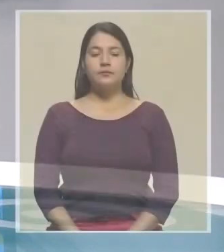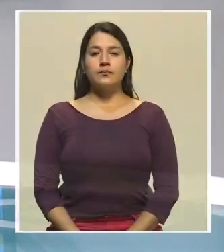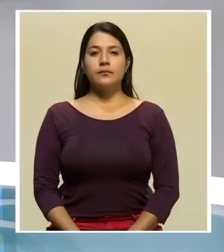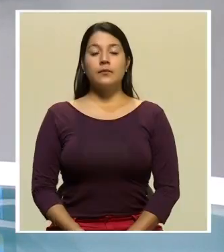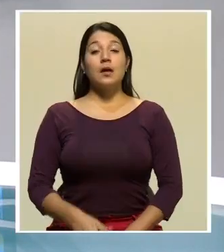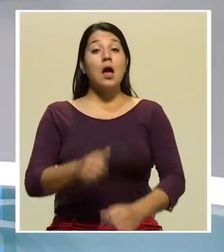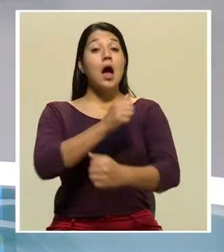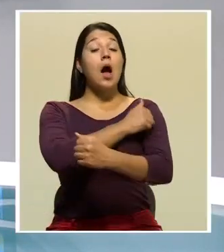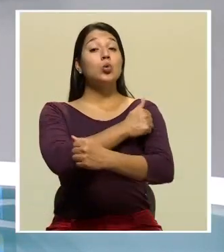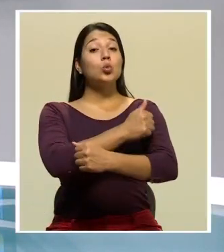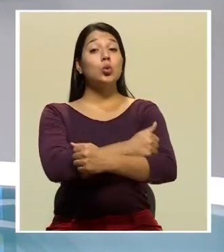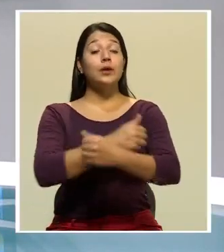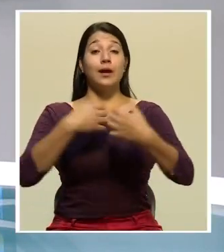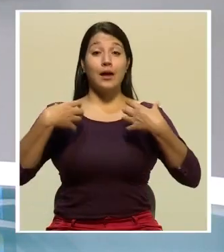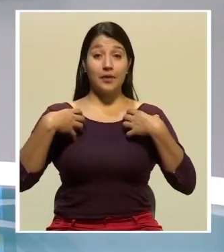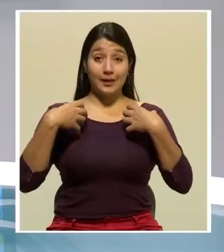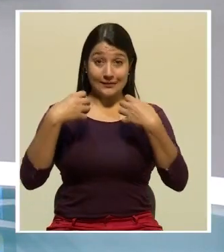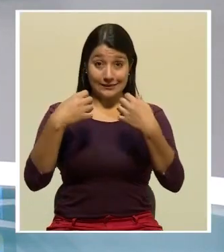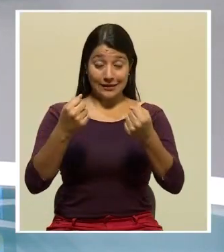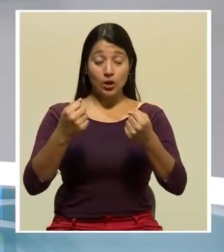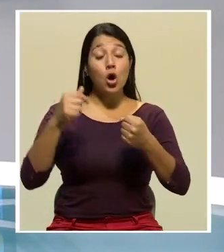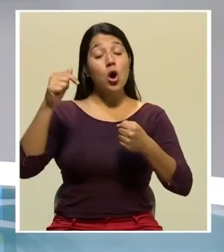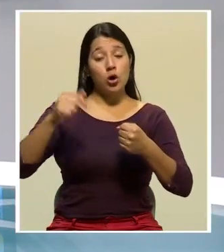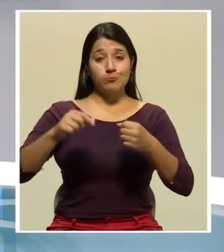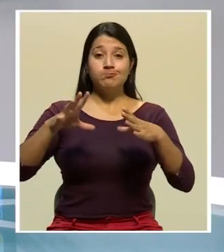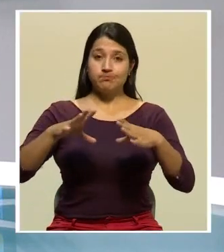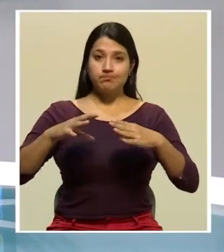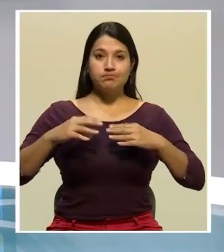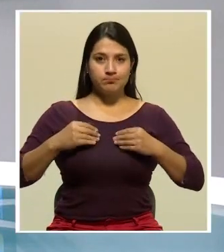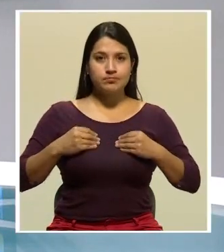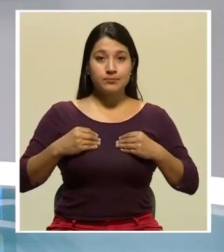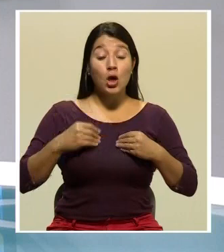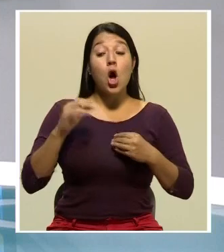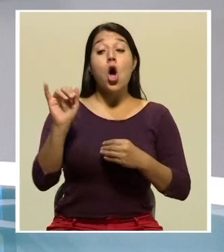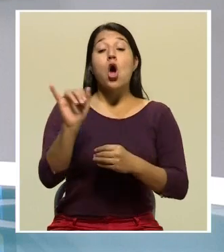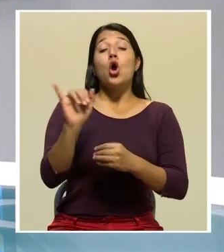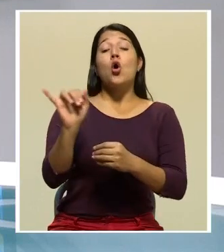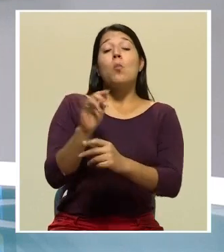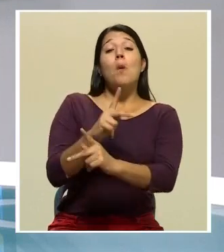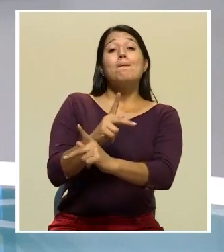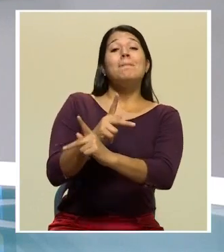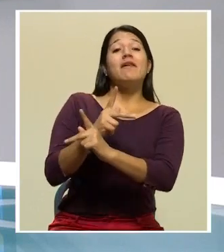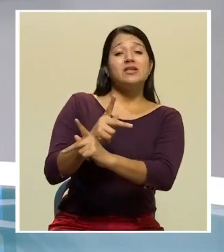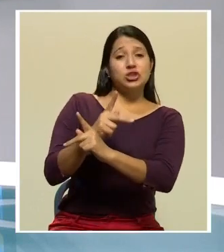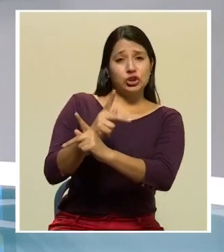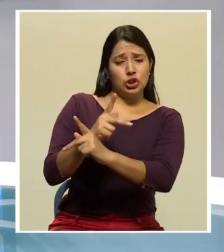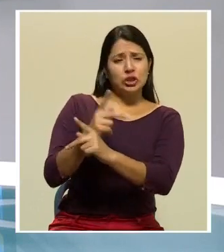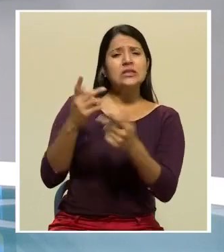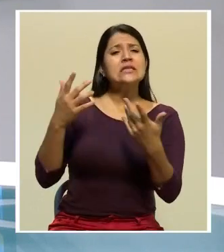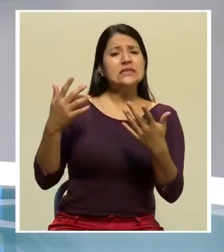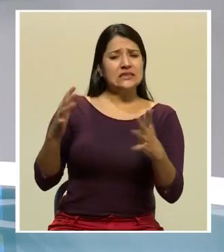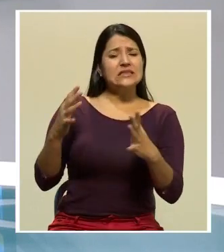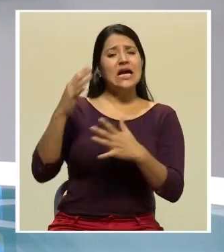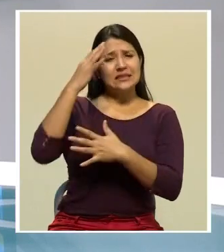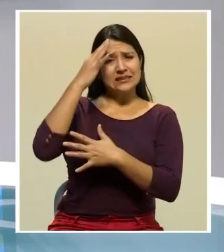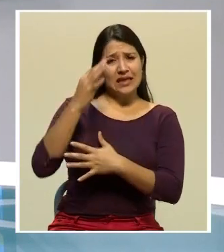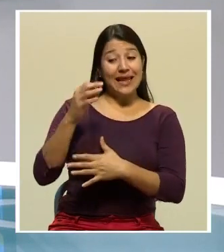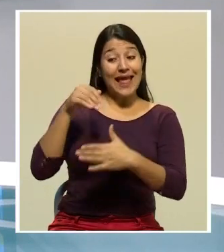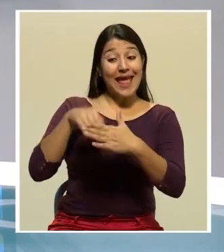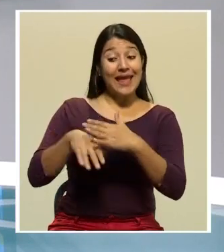Las autoridades de salud admitieron hoy que de manera precautoria ya se considera a la gran